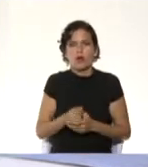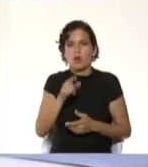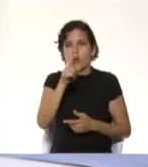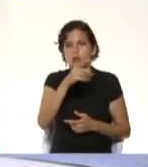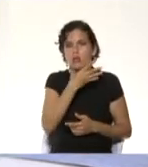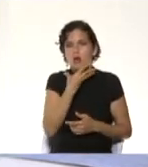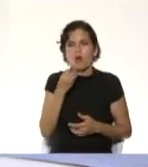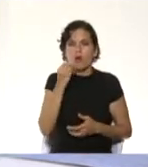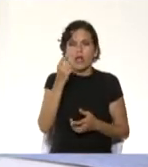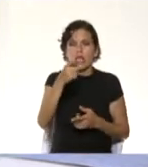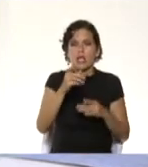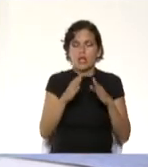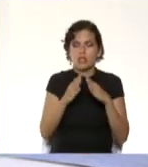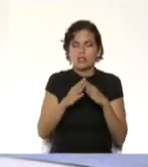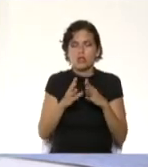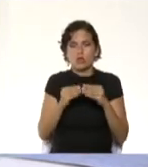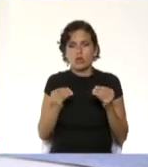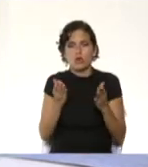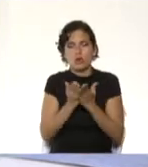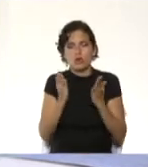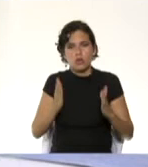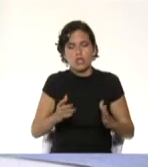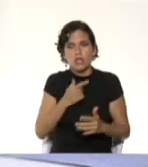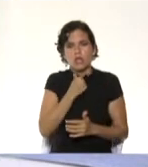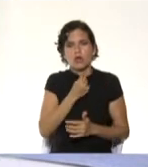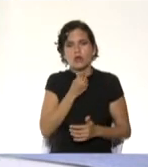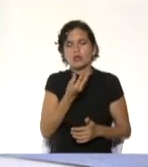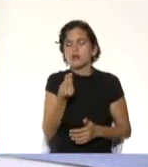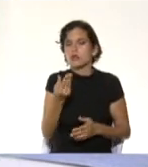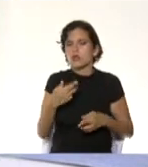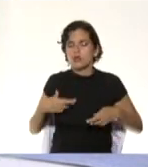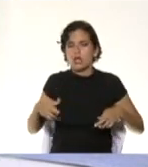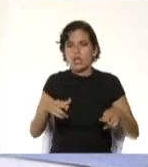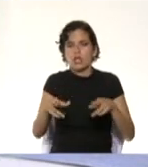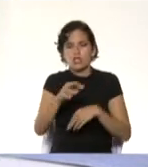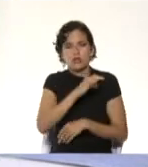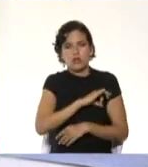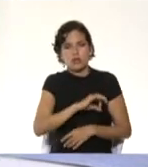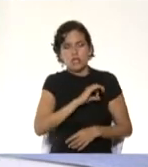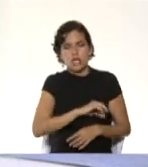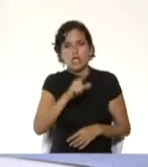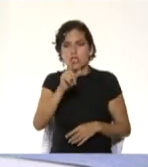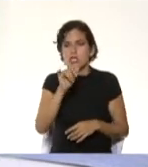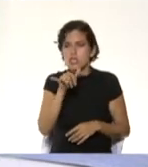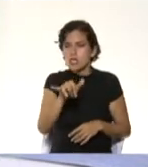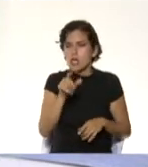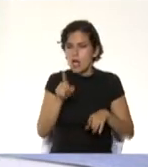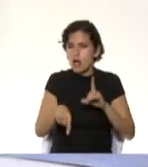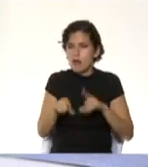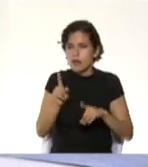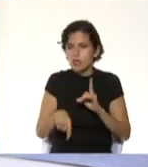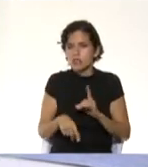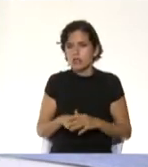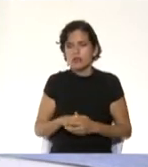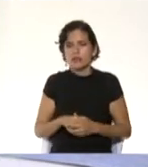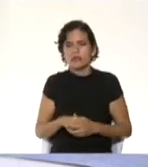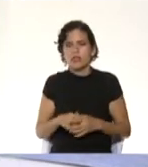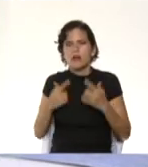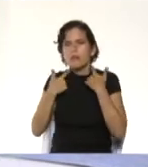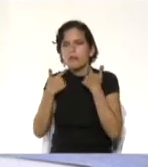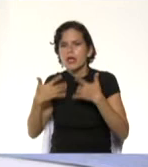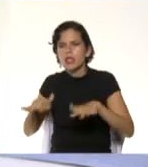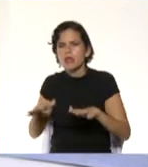cuenta que a nosotros los jóvenes o a ustedes en casa, todos los estudiantes les gusta mucho lo que son las redes